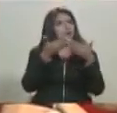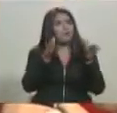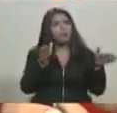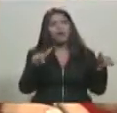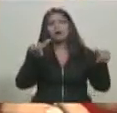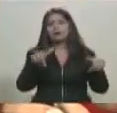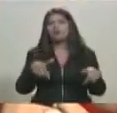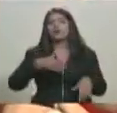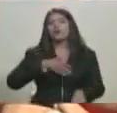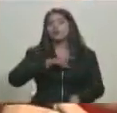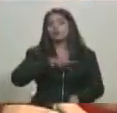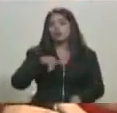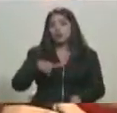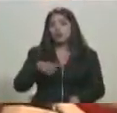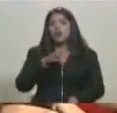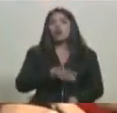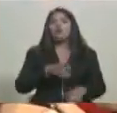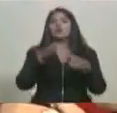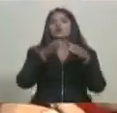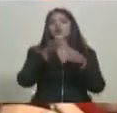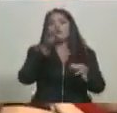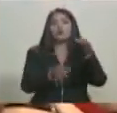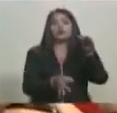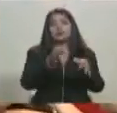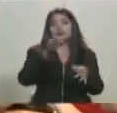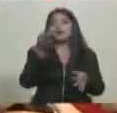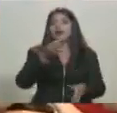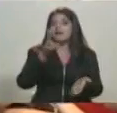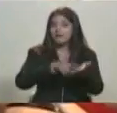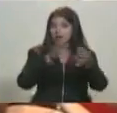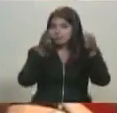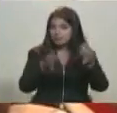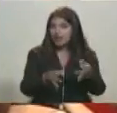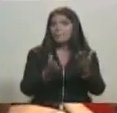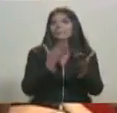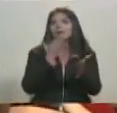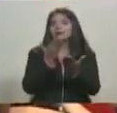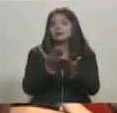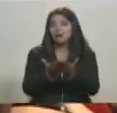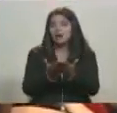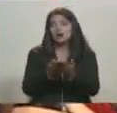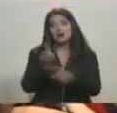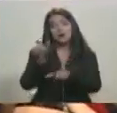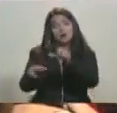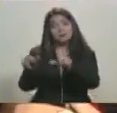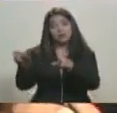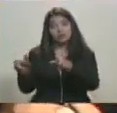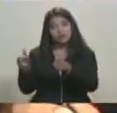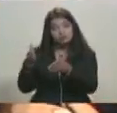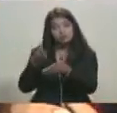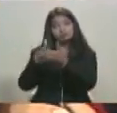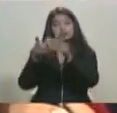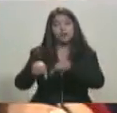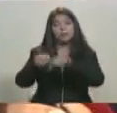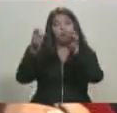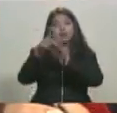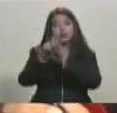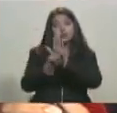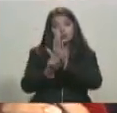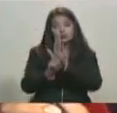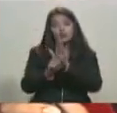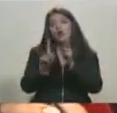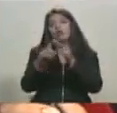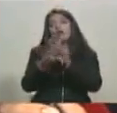Nosotros vamos ante la Comisión de la Justicia y la Verdad a hacer el planteamiento que aquellos que han atentado contra la Constitución, que han atentado